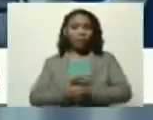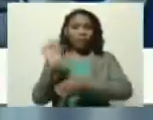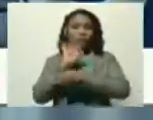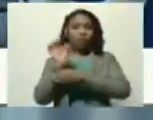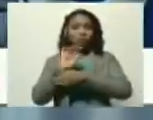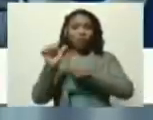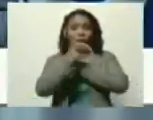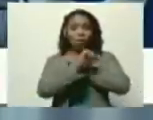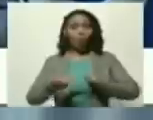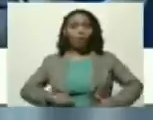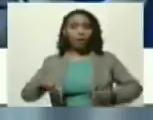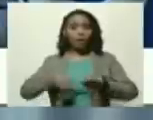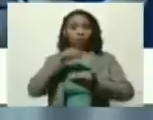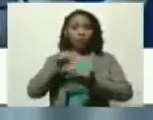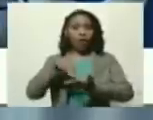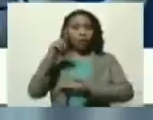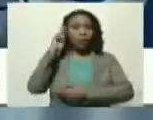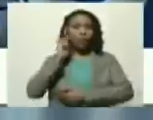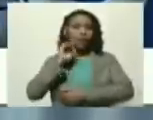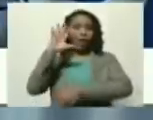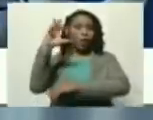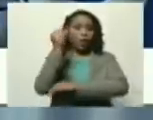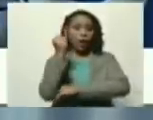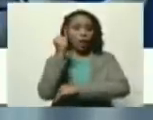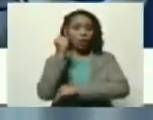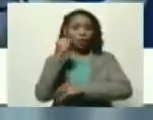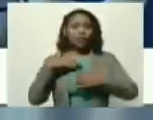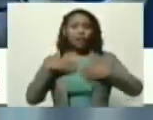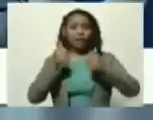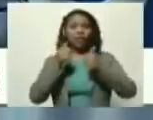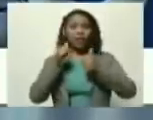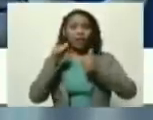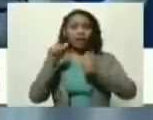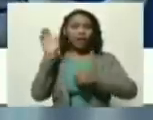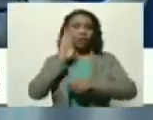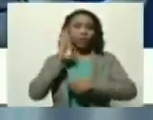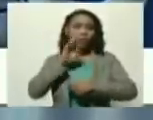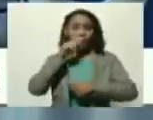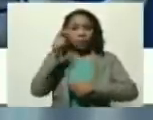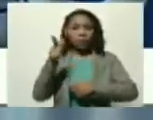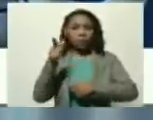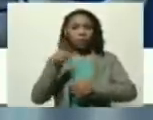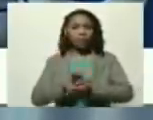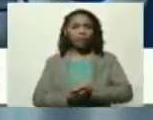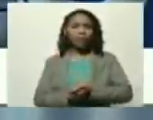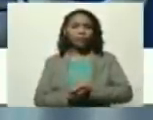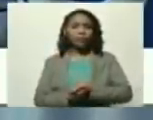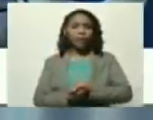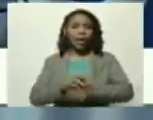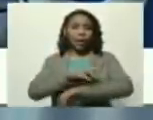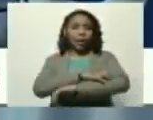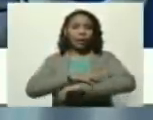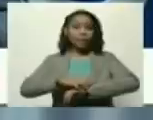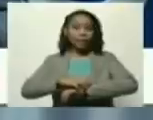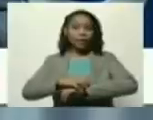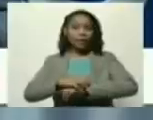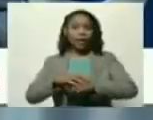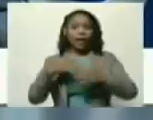Nacional Bolivariana lograron recuperar en la chatarrera Plast El Tigre, compañía